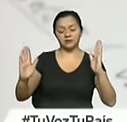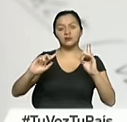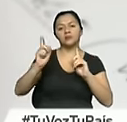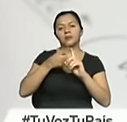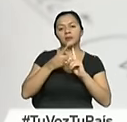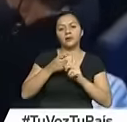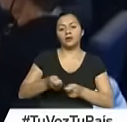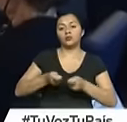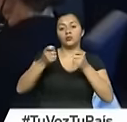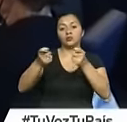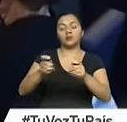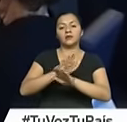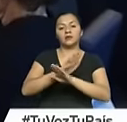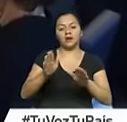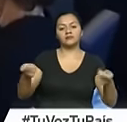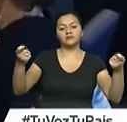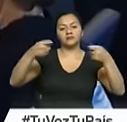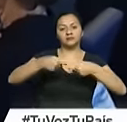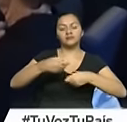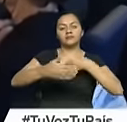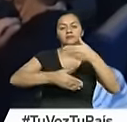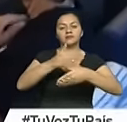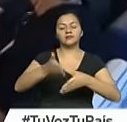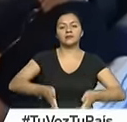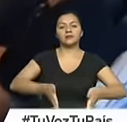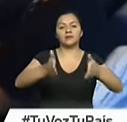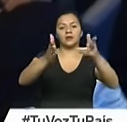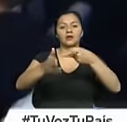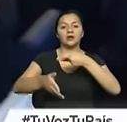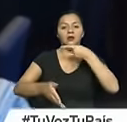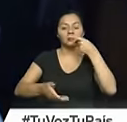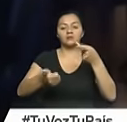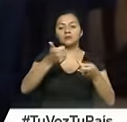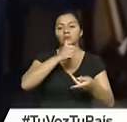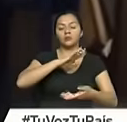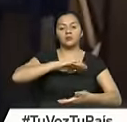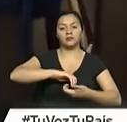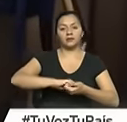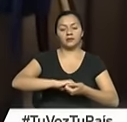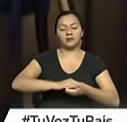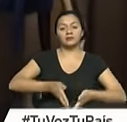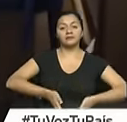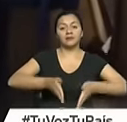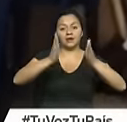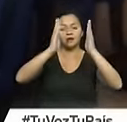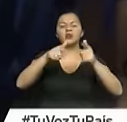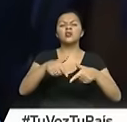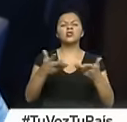la primera concesión de la segunda generación de concesiones bajo alianza público-privada de nuestras autopistas.